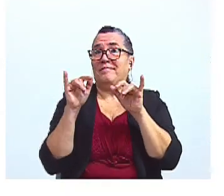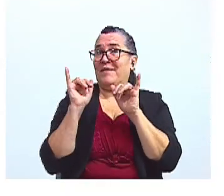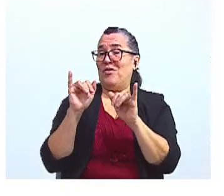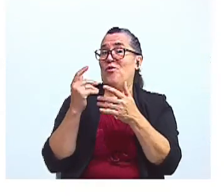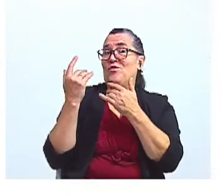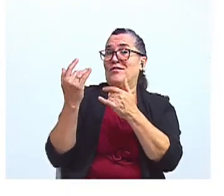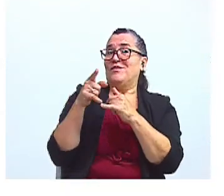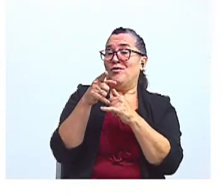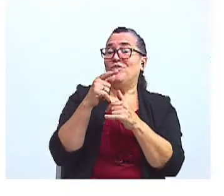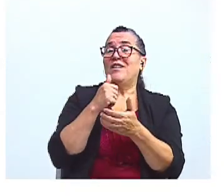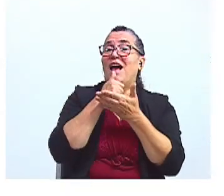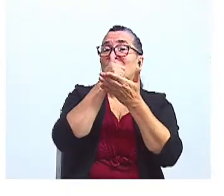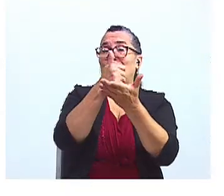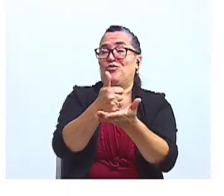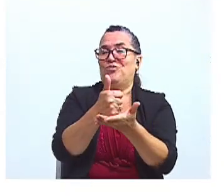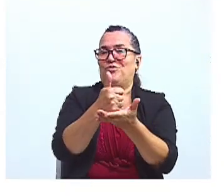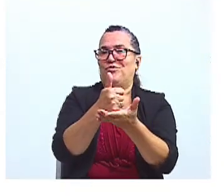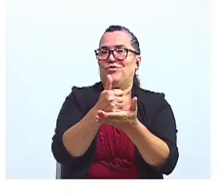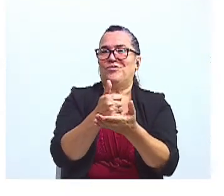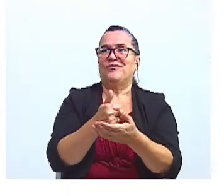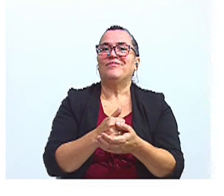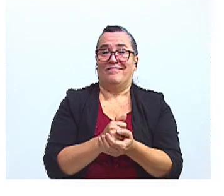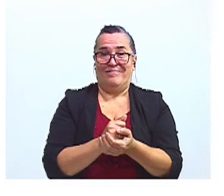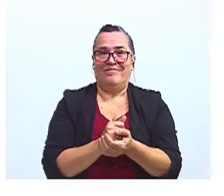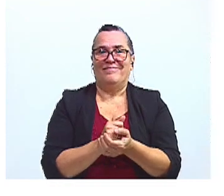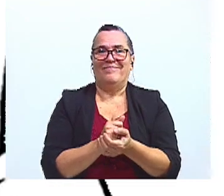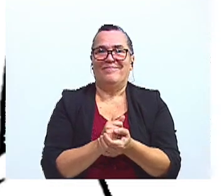Espero que les haya servido de mucha ayuda.